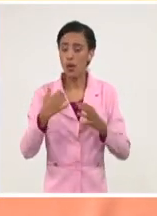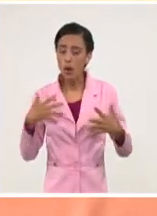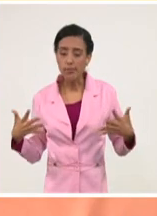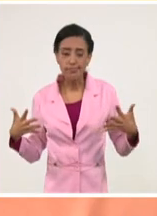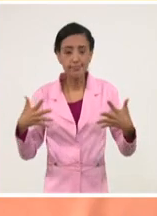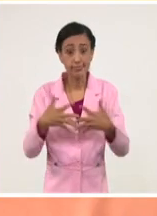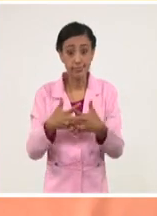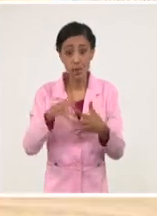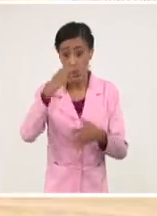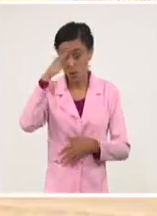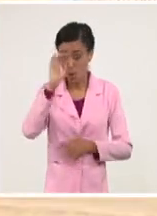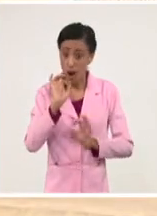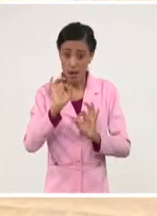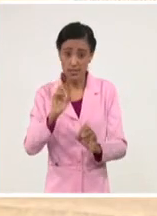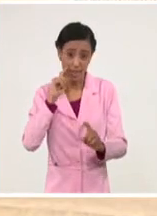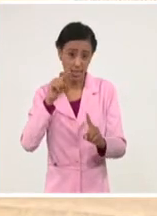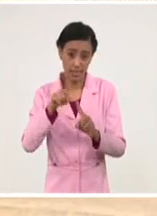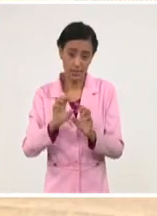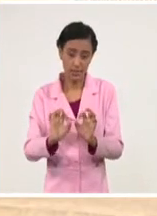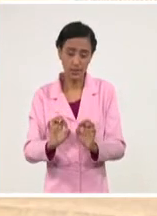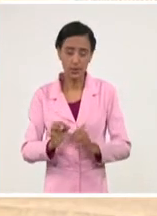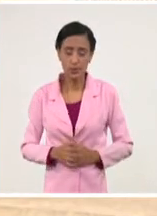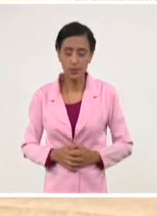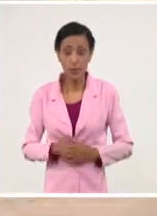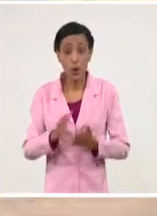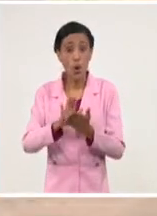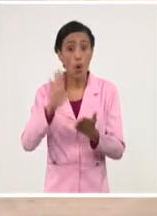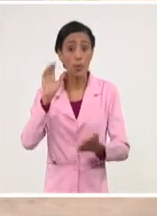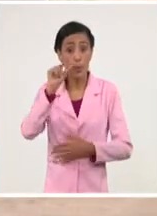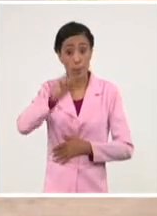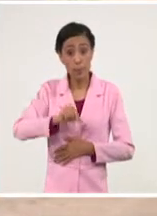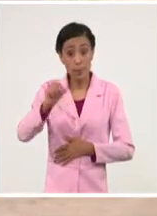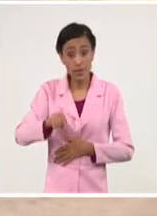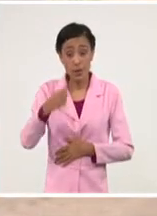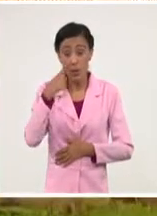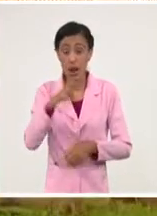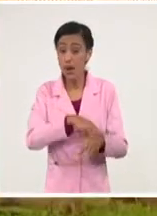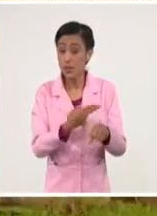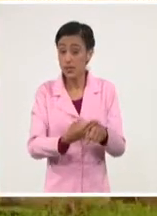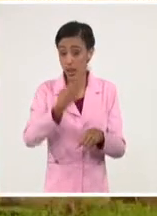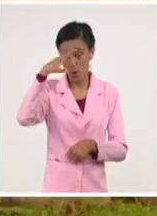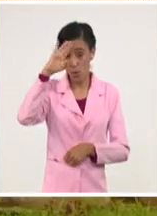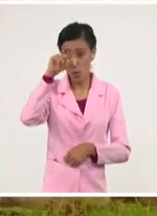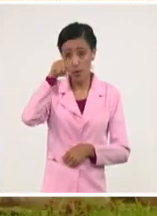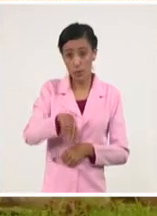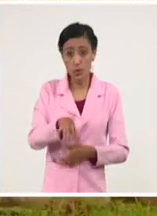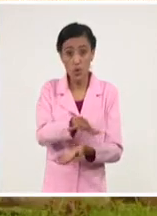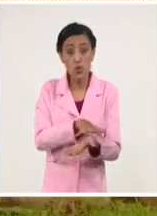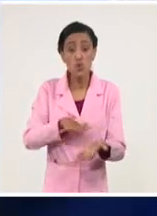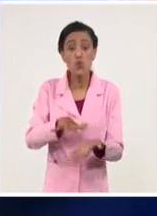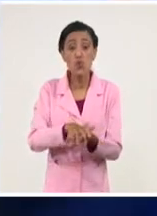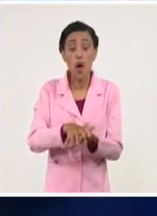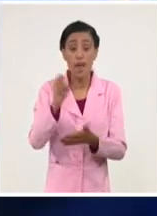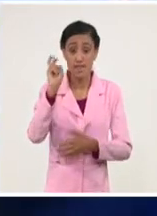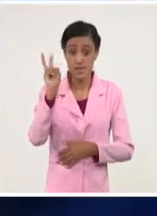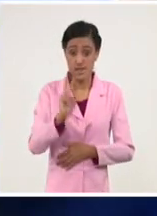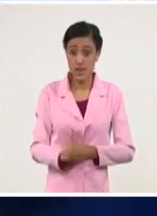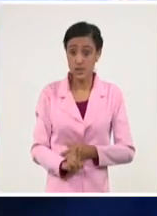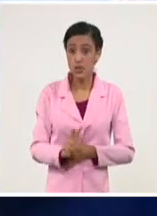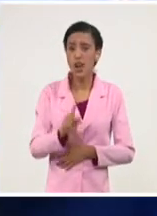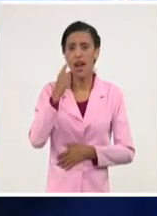un principio de los CDR. El compromiso de quienes hoy representan a la mayor de las Antillas en la tierra de Bolívar y Chávez